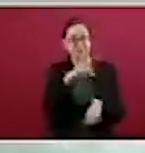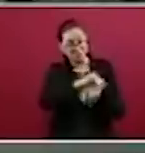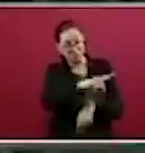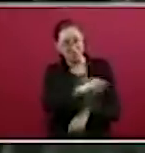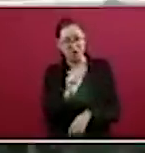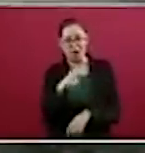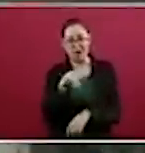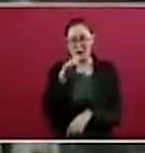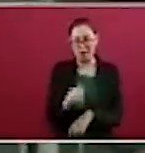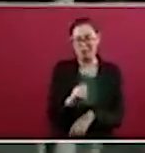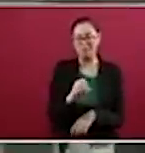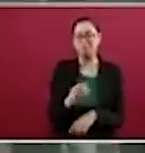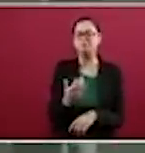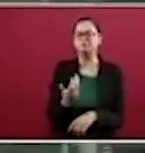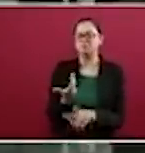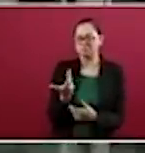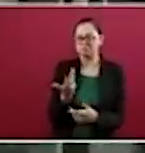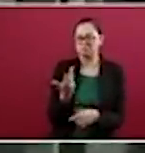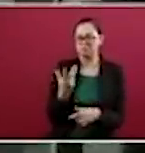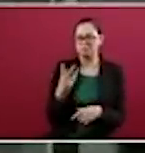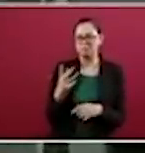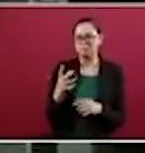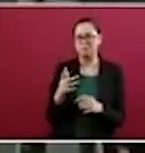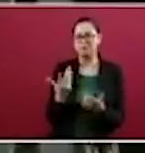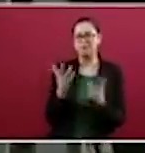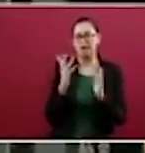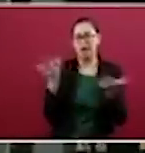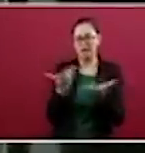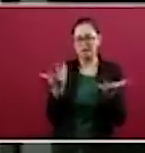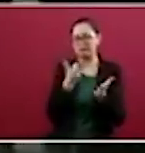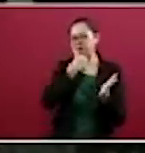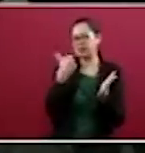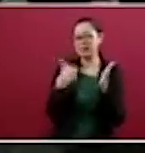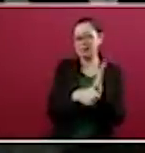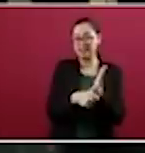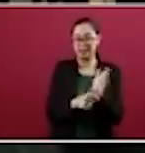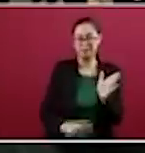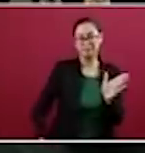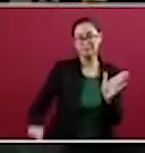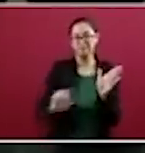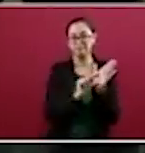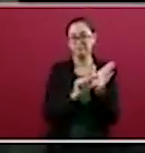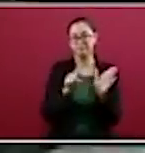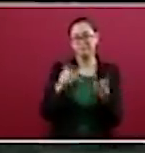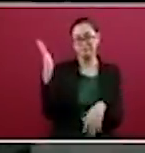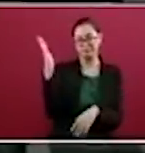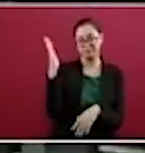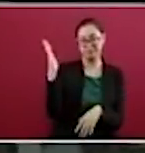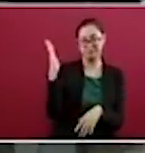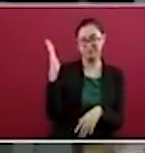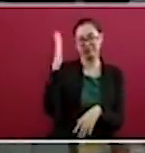convenido la cancelación de una estampilla postal que lleva como imagen principal el retrato del caudillo del